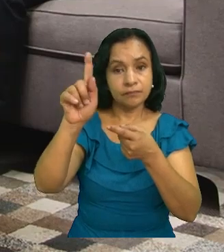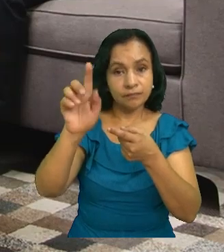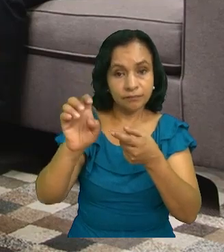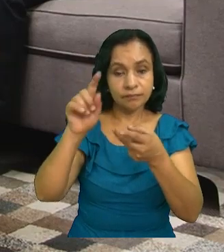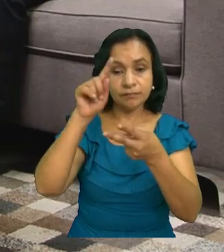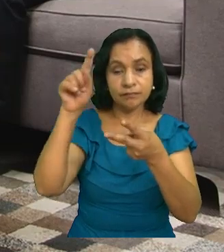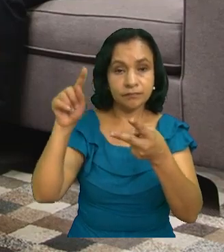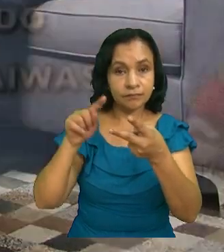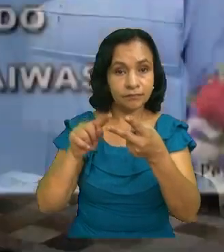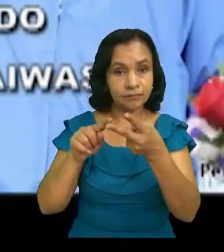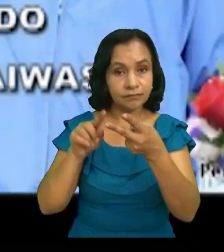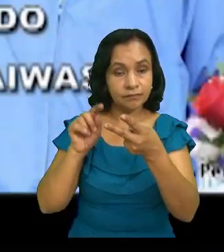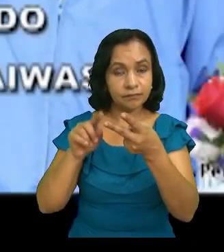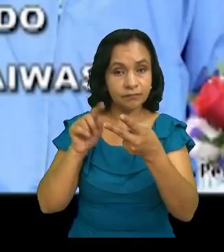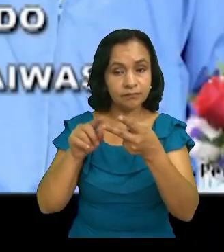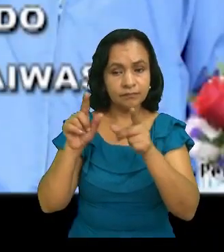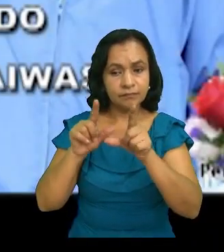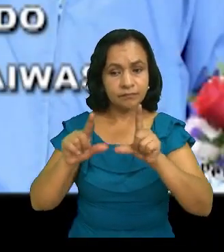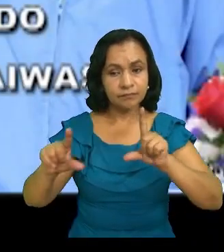hasta llegar al sector de